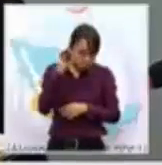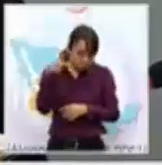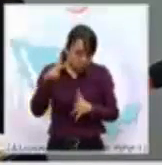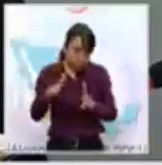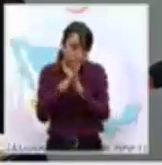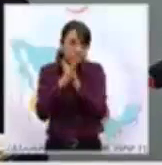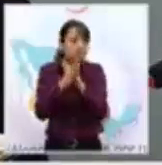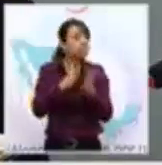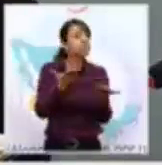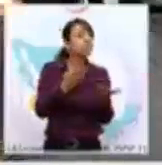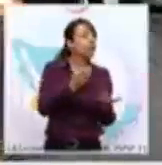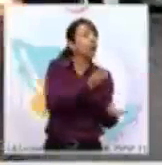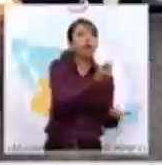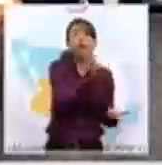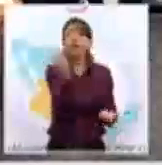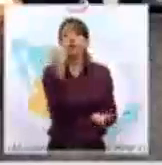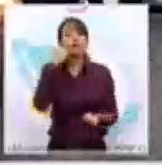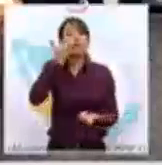abierto el micrófono.